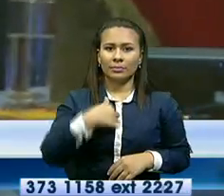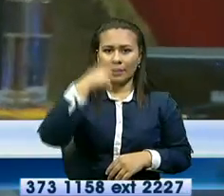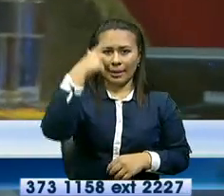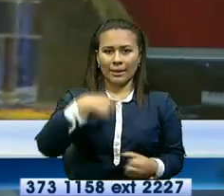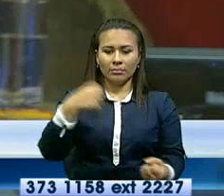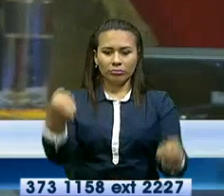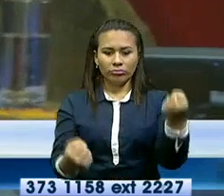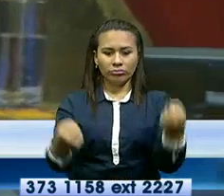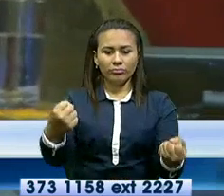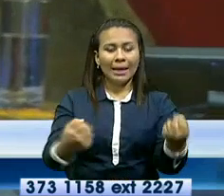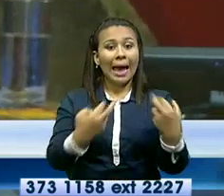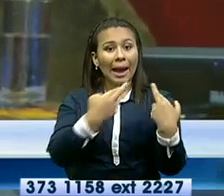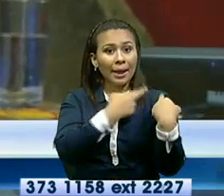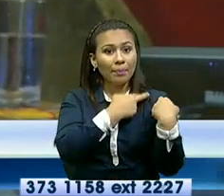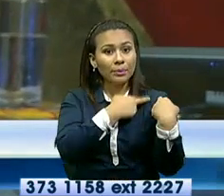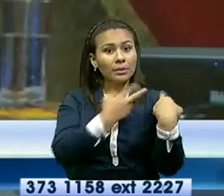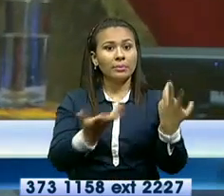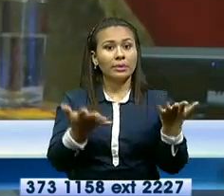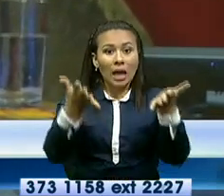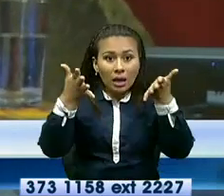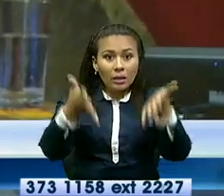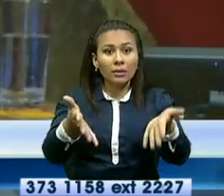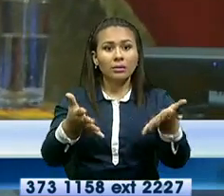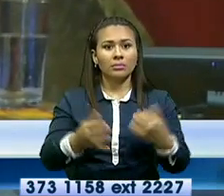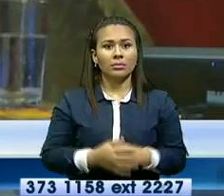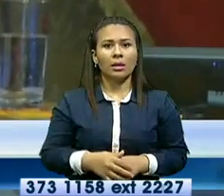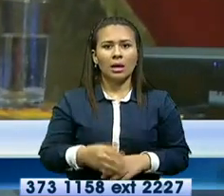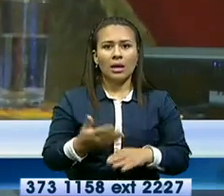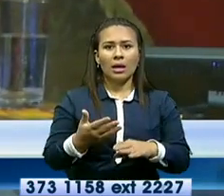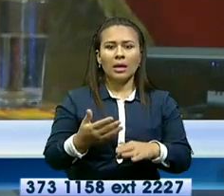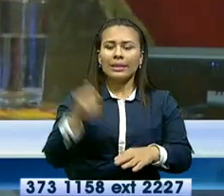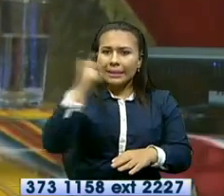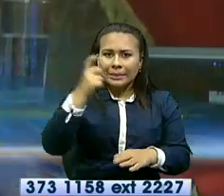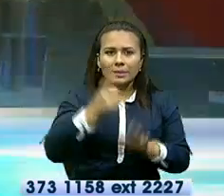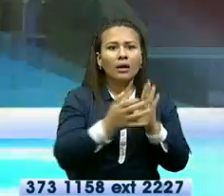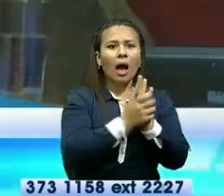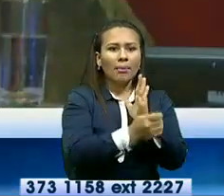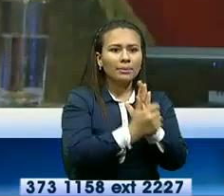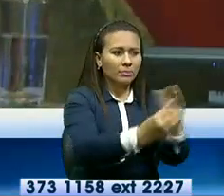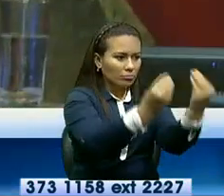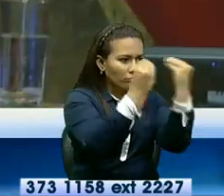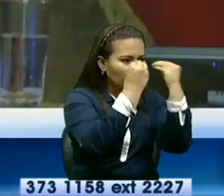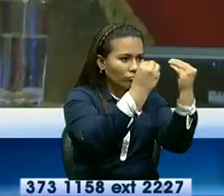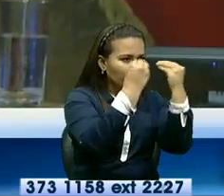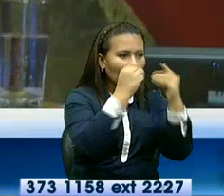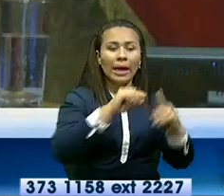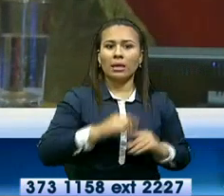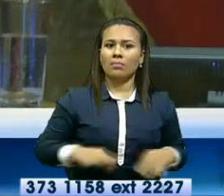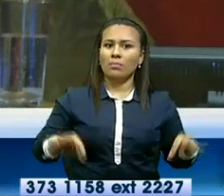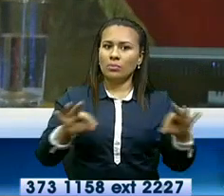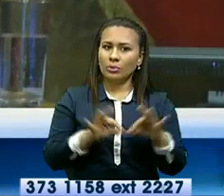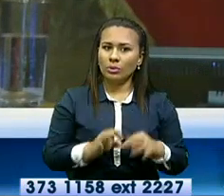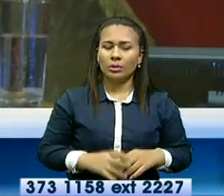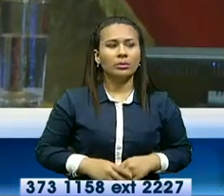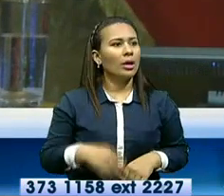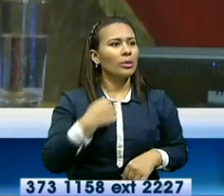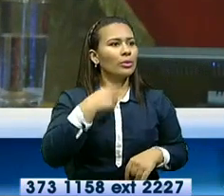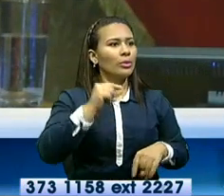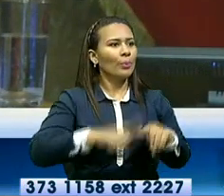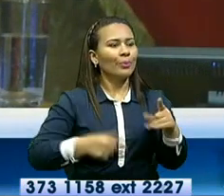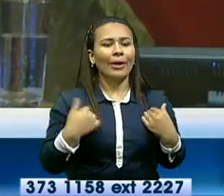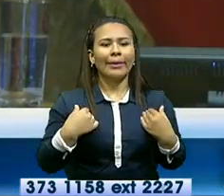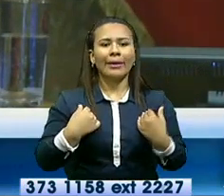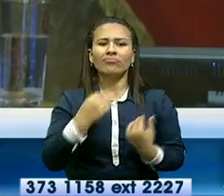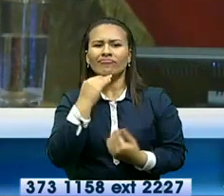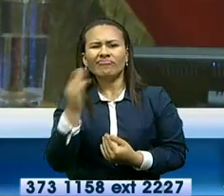responsabilidad tan, pero tan grande, que no capacitarle, que no orientarle, que inducirle, inclusive que no medir